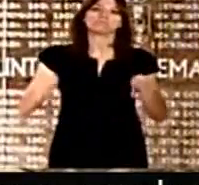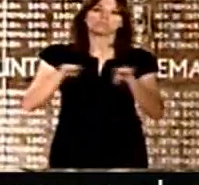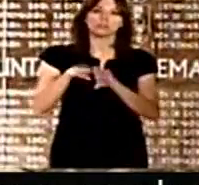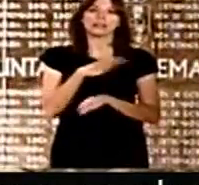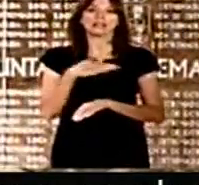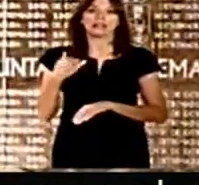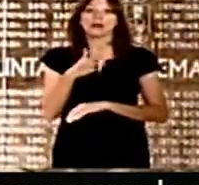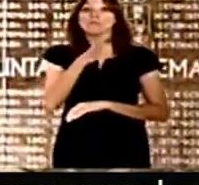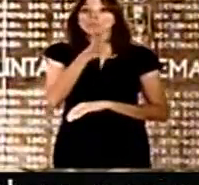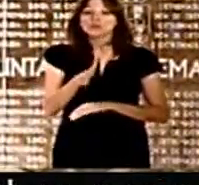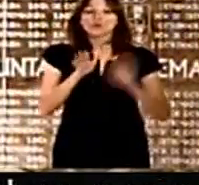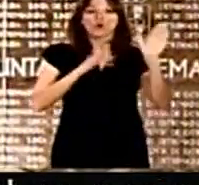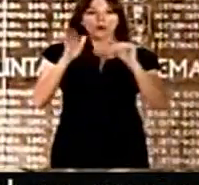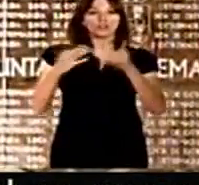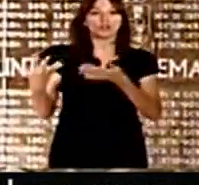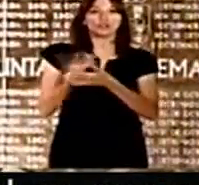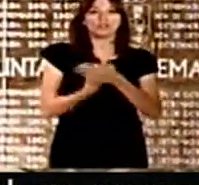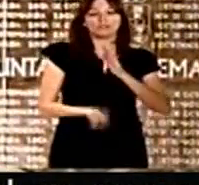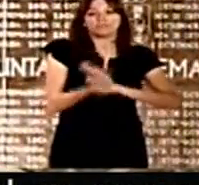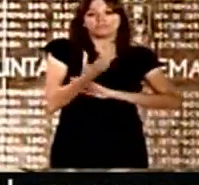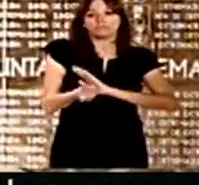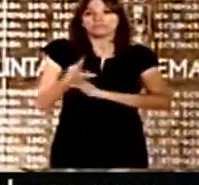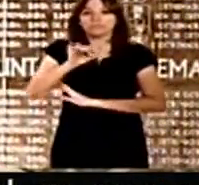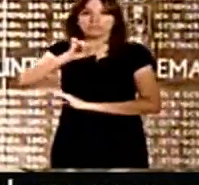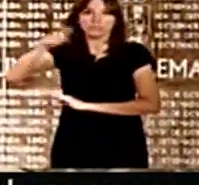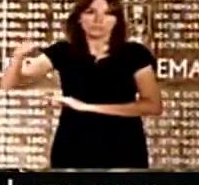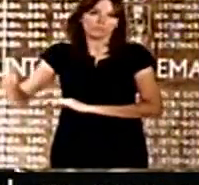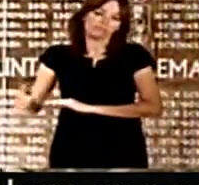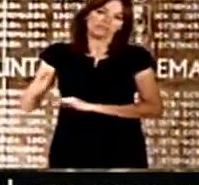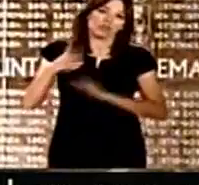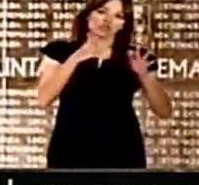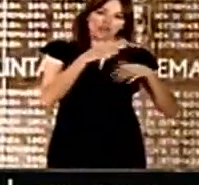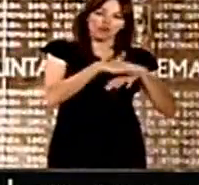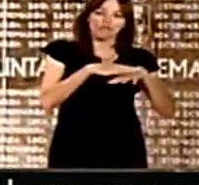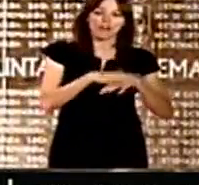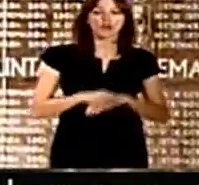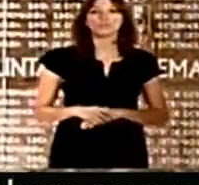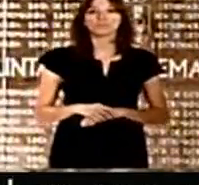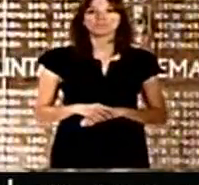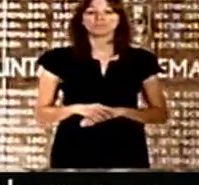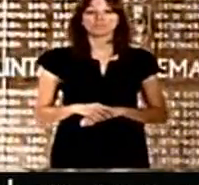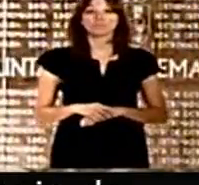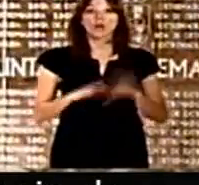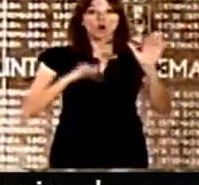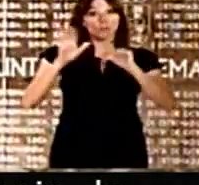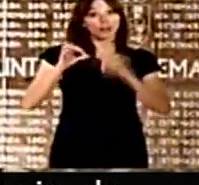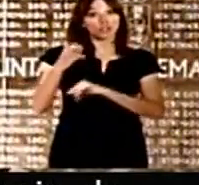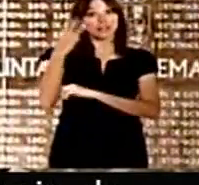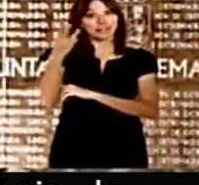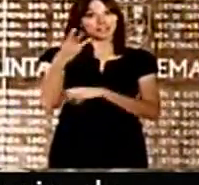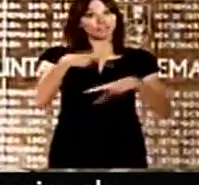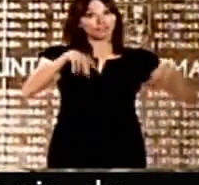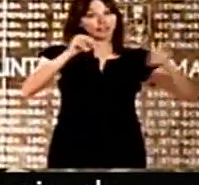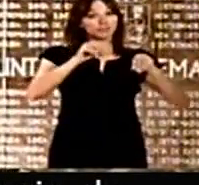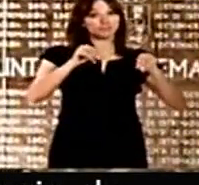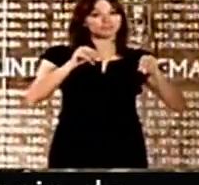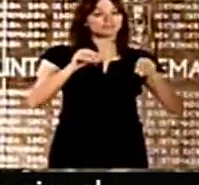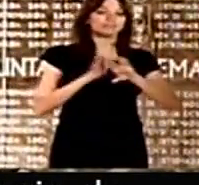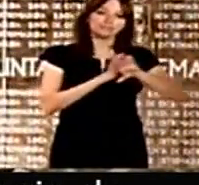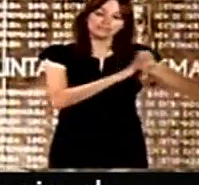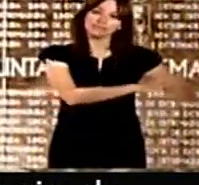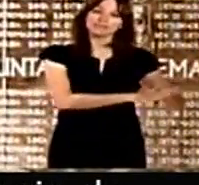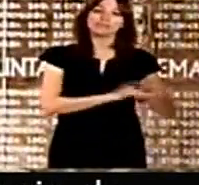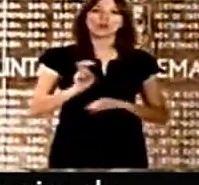las convocatorias que traemos y aprobamos en el Consejo de Gobierno. Después de estas 3 convocatorias paso al otro asunto que